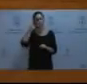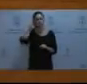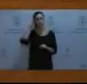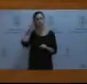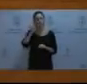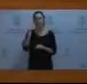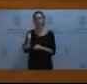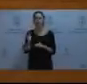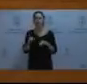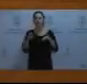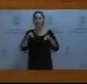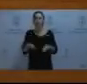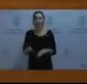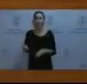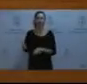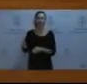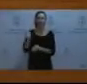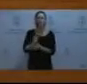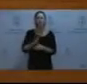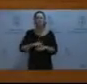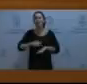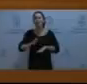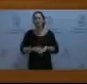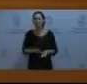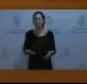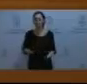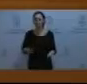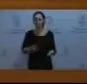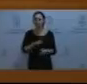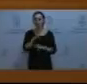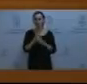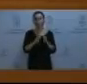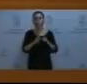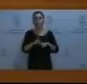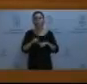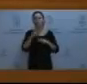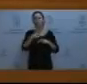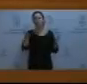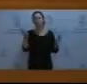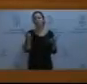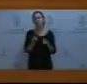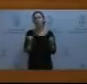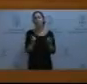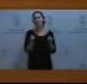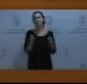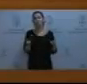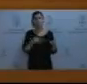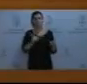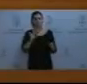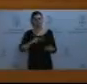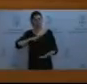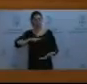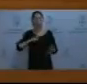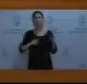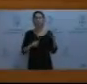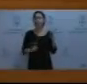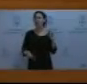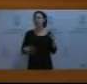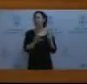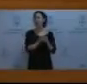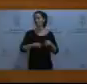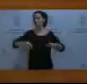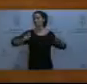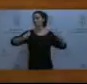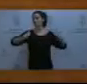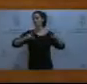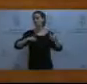y dice que por qué busca un candidato sin una libre oferta pública o libre concurrencia. Dice que porque puede, porque la ley se lo permite